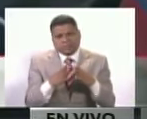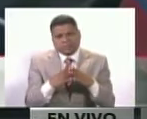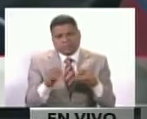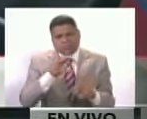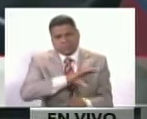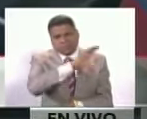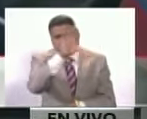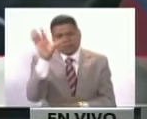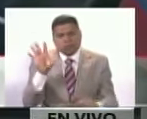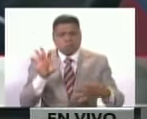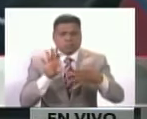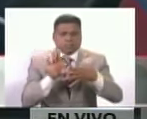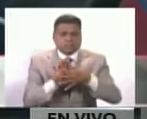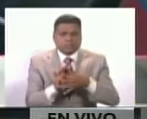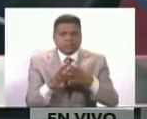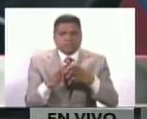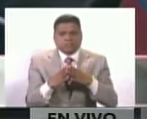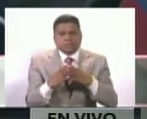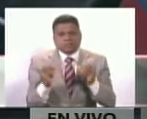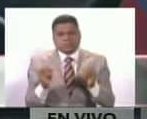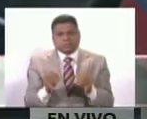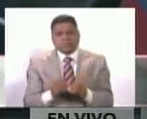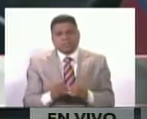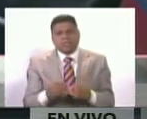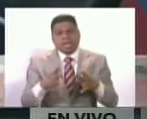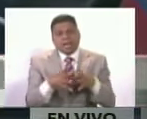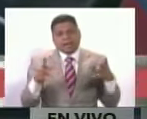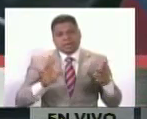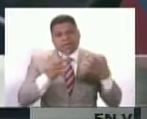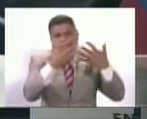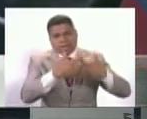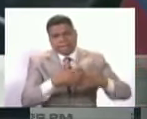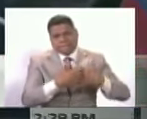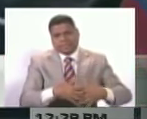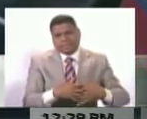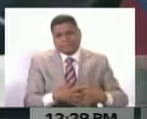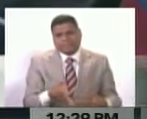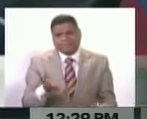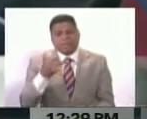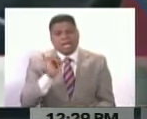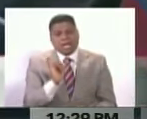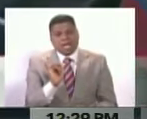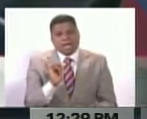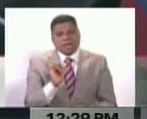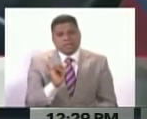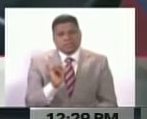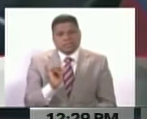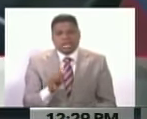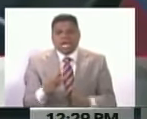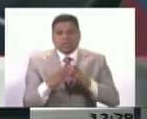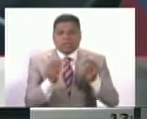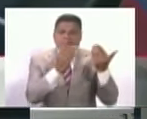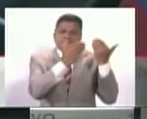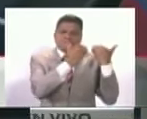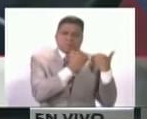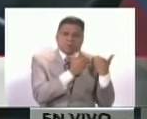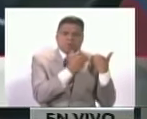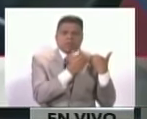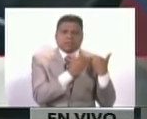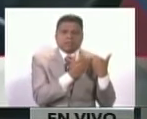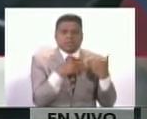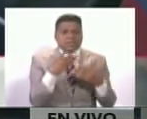grandes corporaciones transnacionales también tengan que enfrentarse a su responsabilidad de garantizar